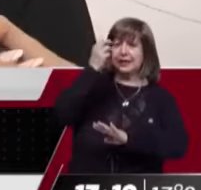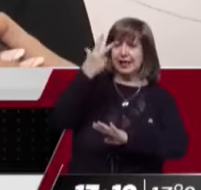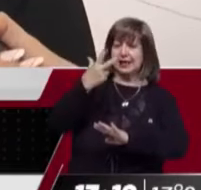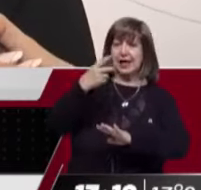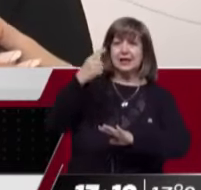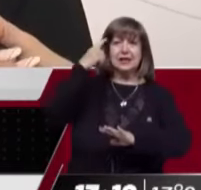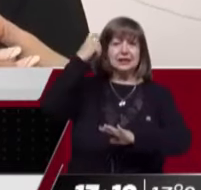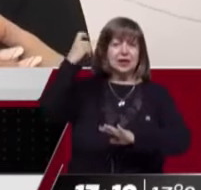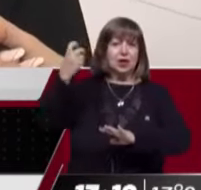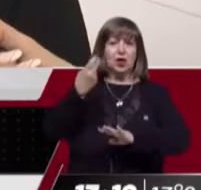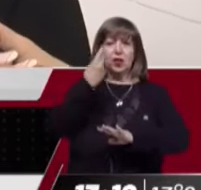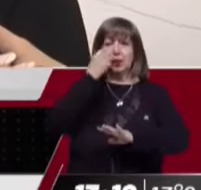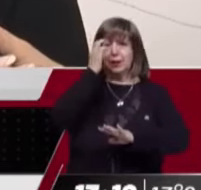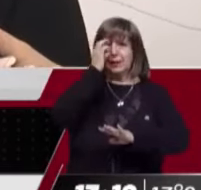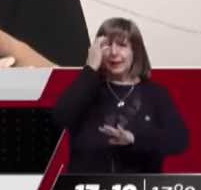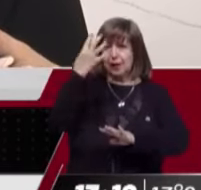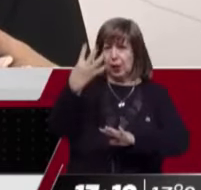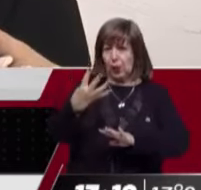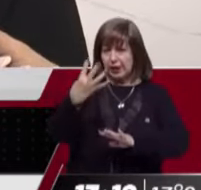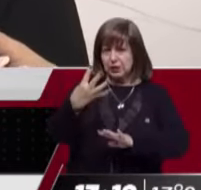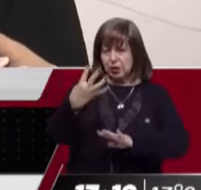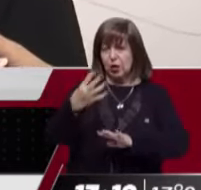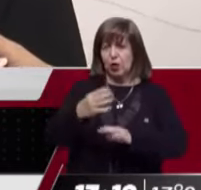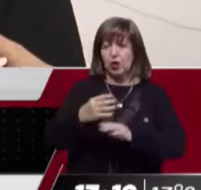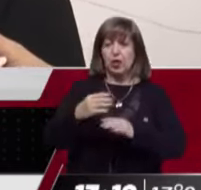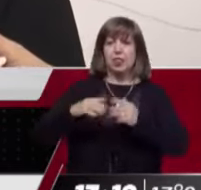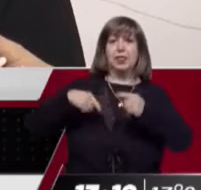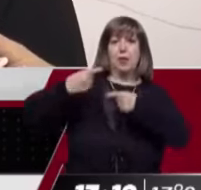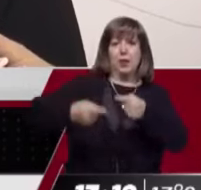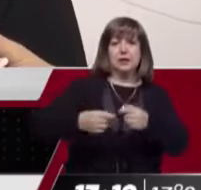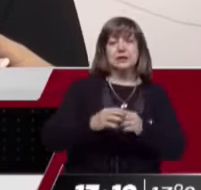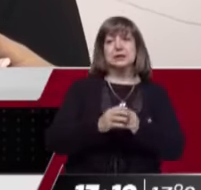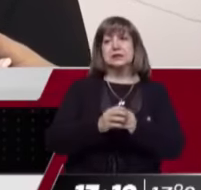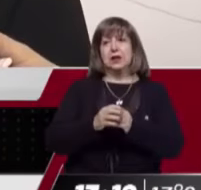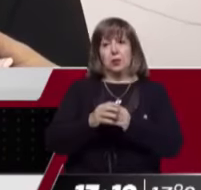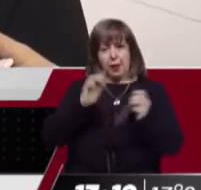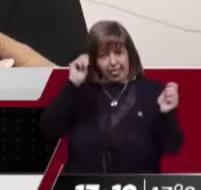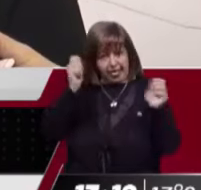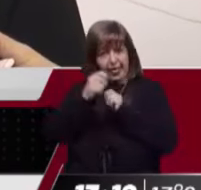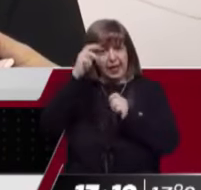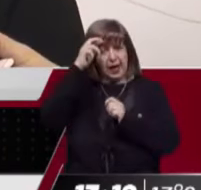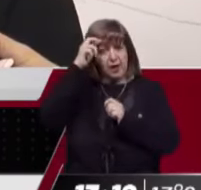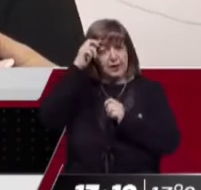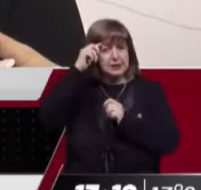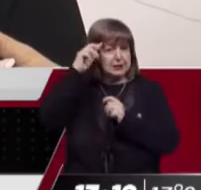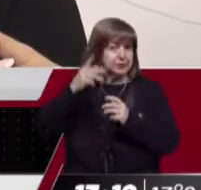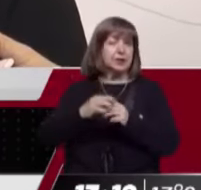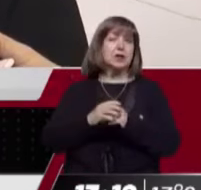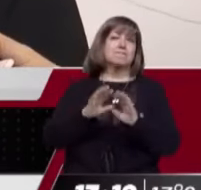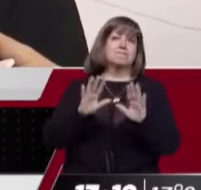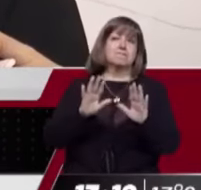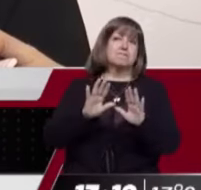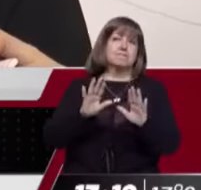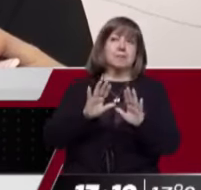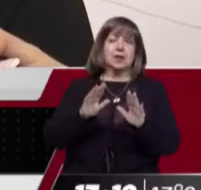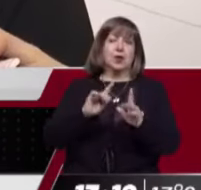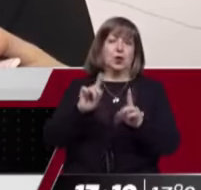2024, ¿podría haber afectado eso? Al contrario. Según lo estudiado por esta defensa técnica,